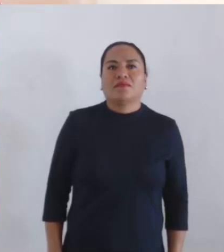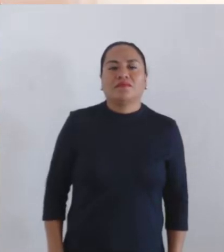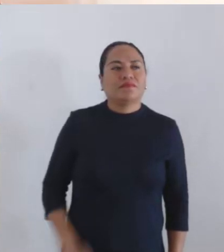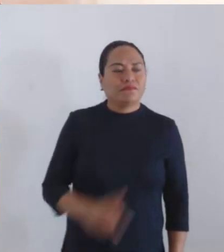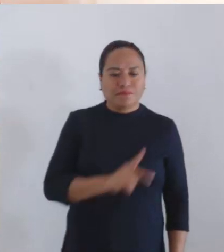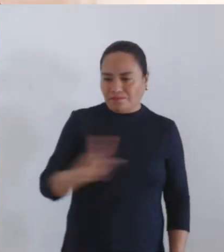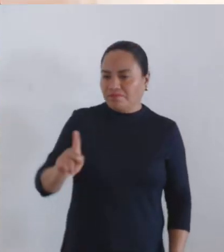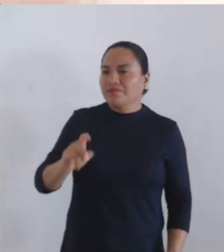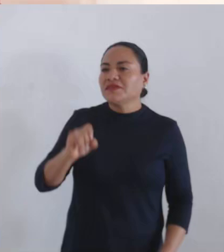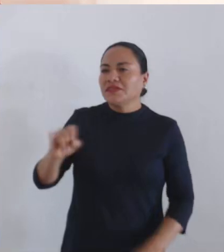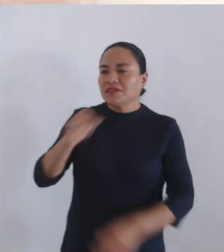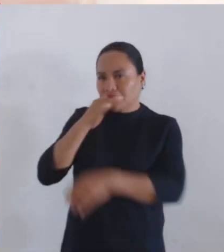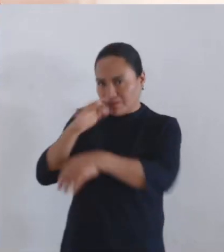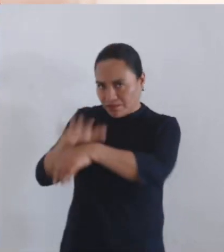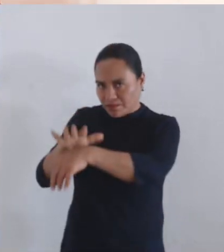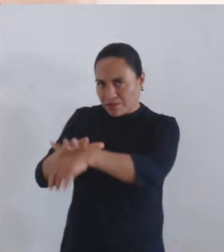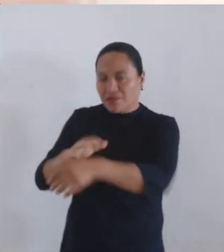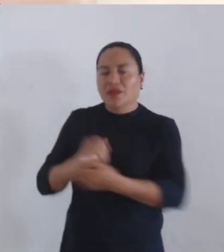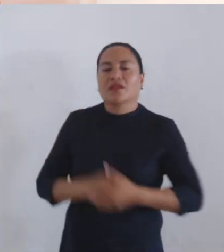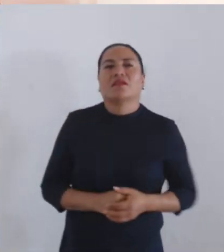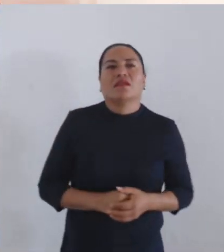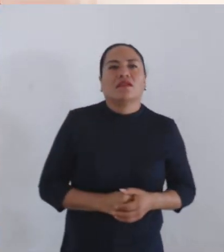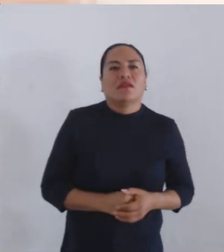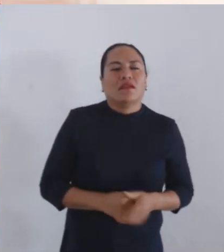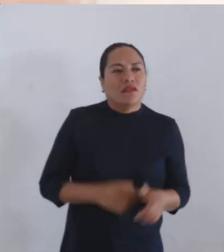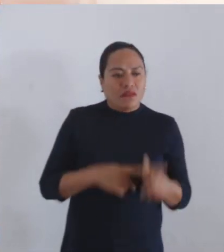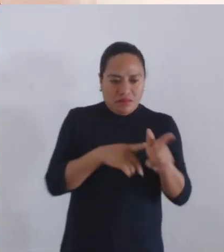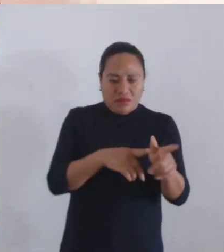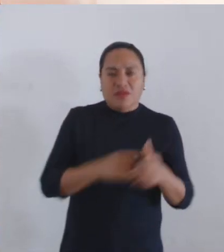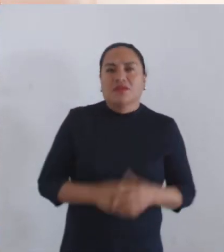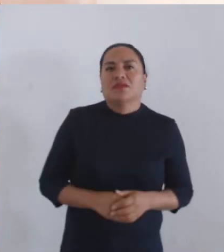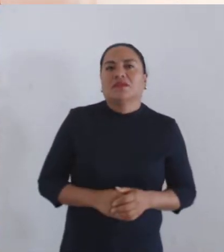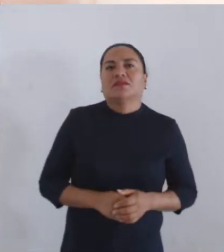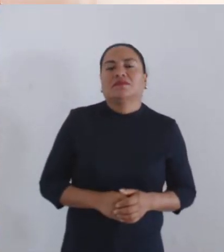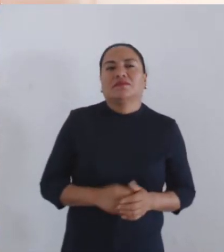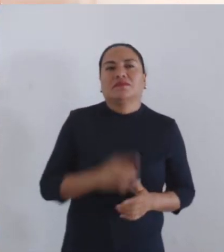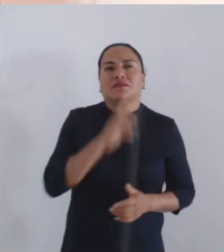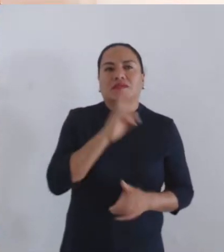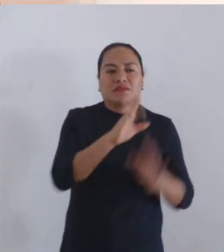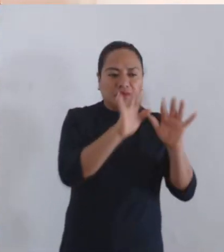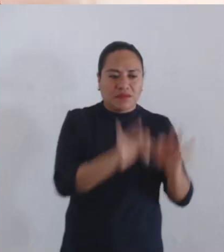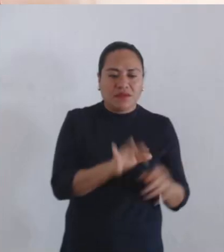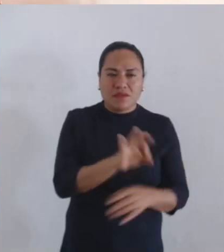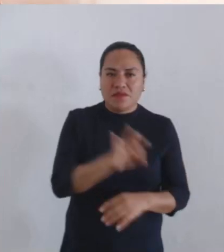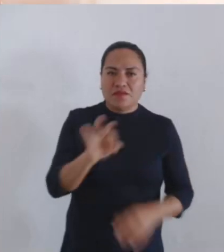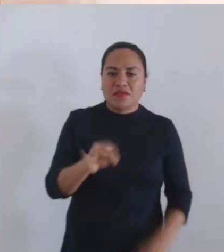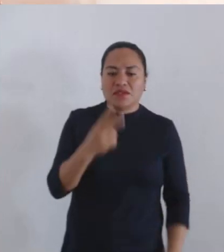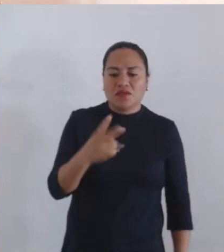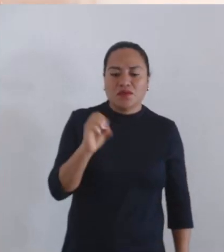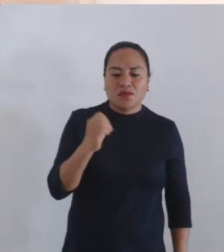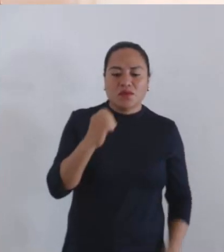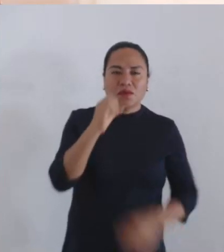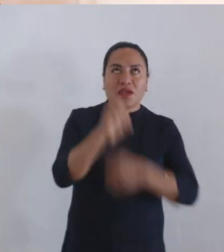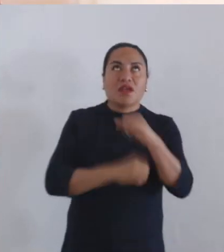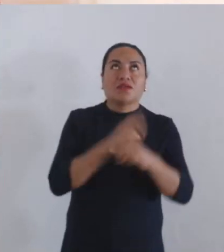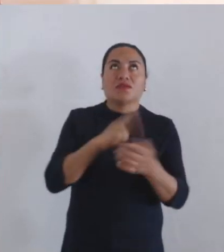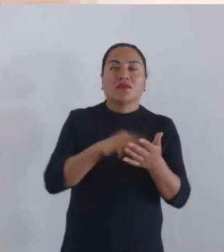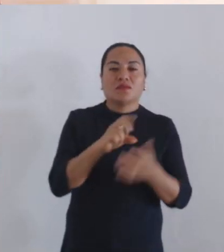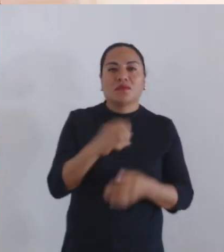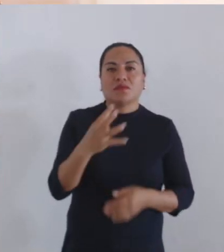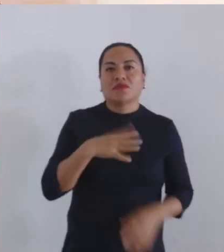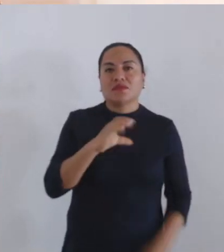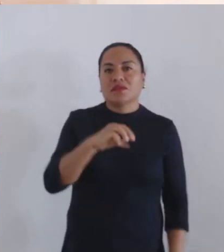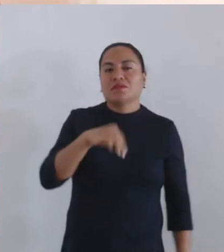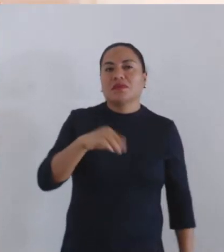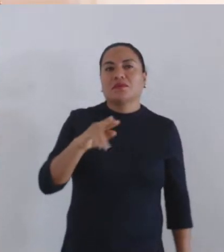Aprobado por unanimidad de los presentes. Gracias. Continúe con el siguiente dictamen. Dictamen de fecha 2 de octubre de 2024, con números